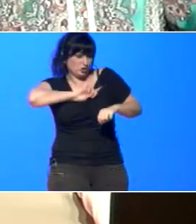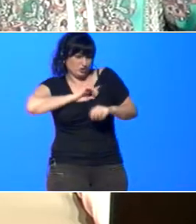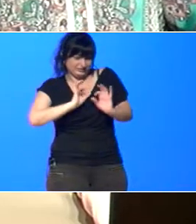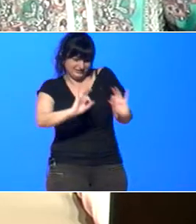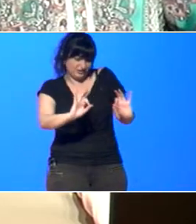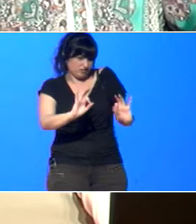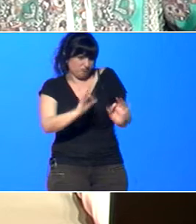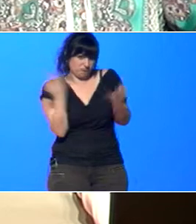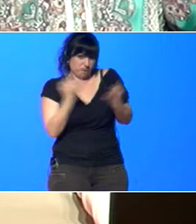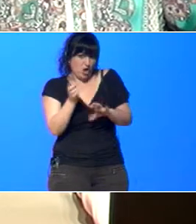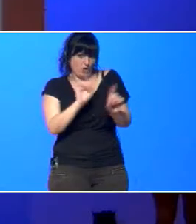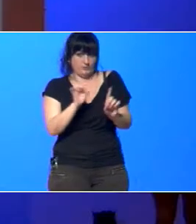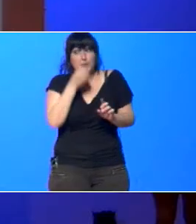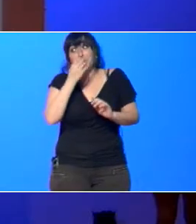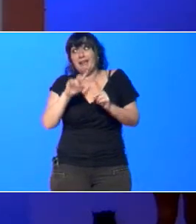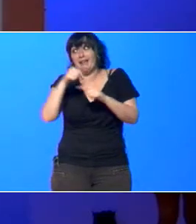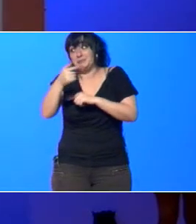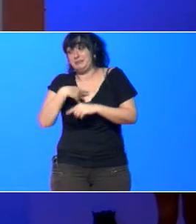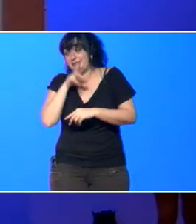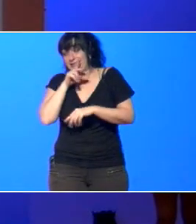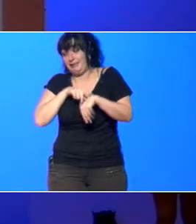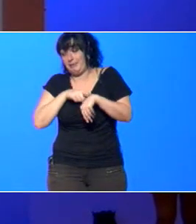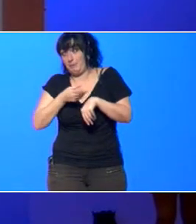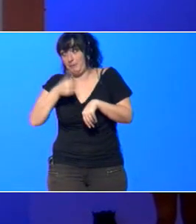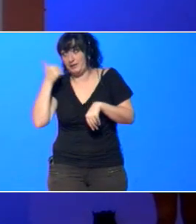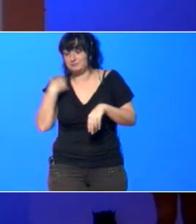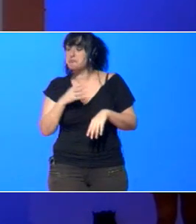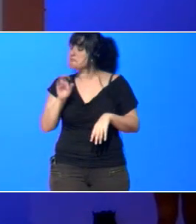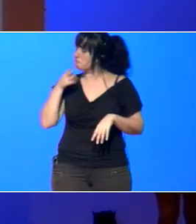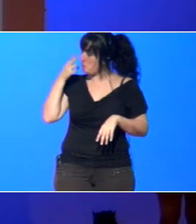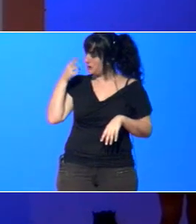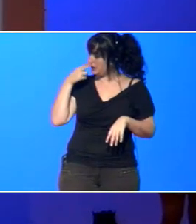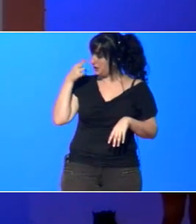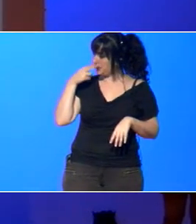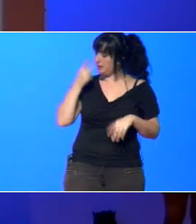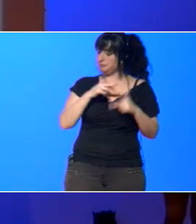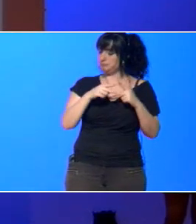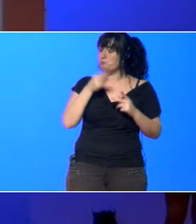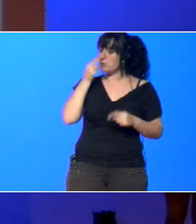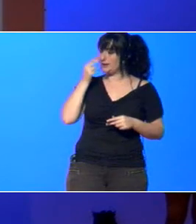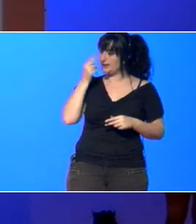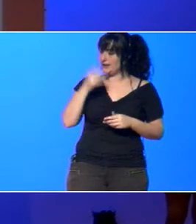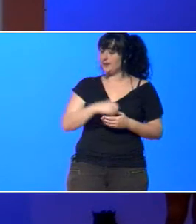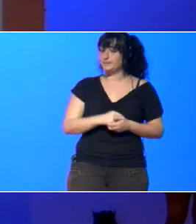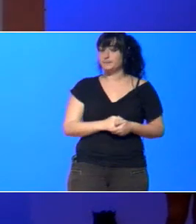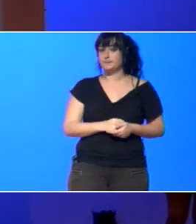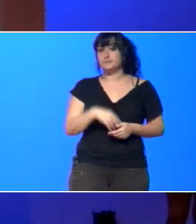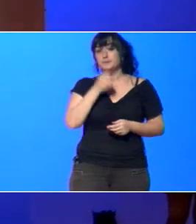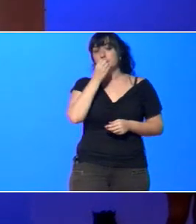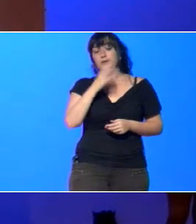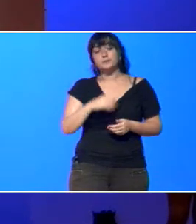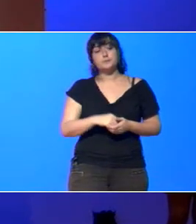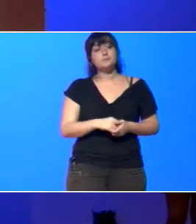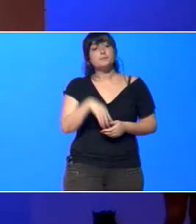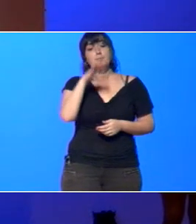quizá pueda hablar un poco más. Muy interesante, oso interesgarria. Bueno, onche pasauko